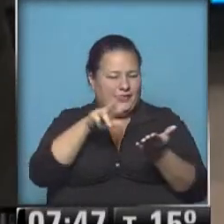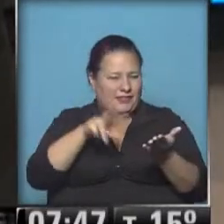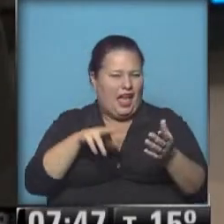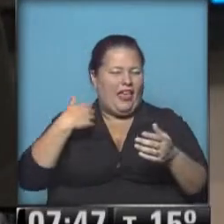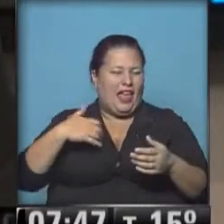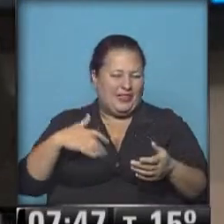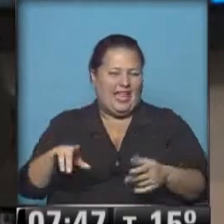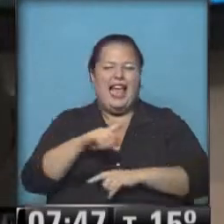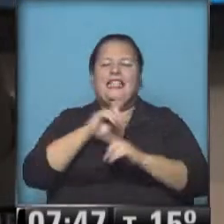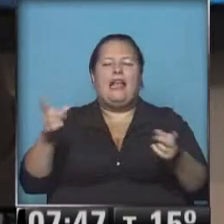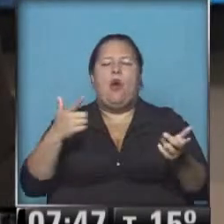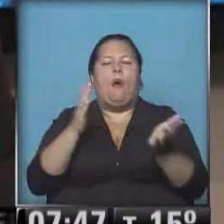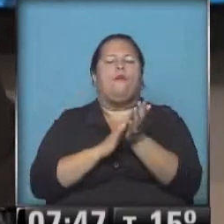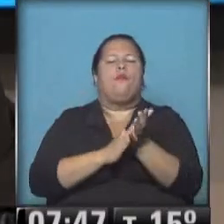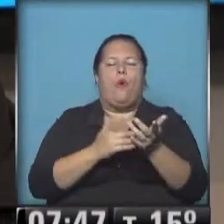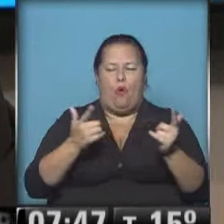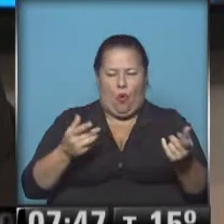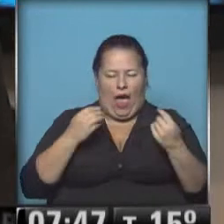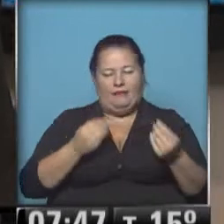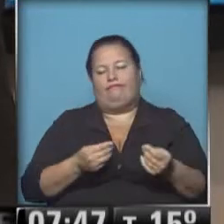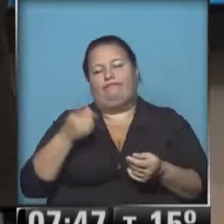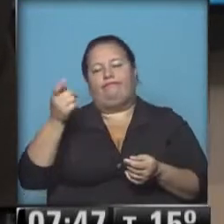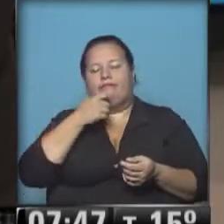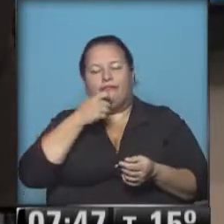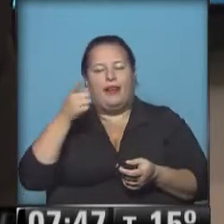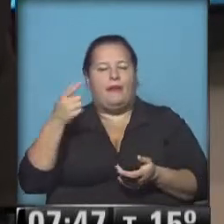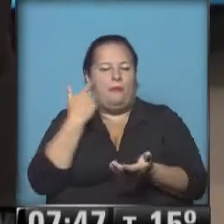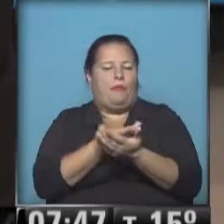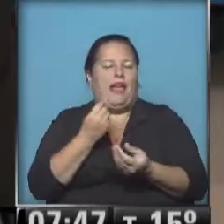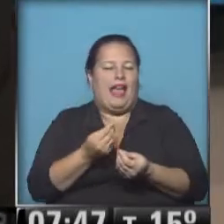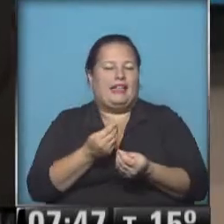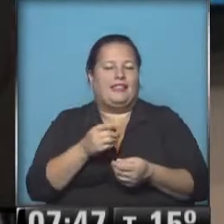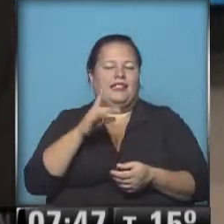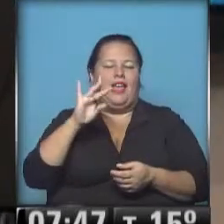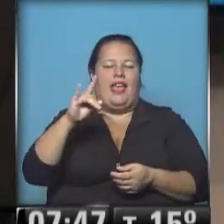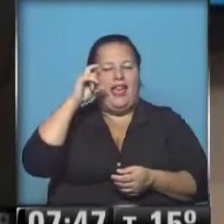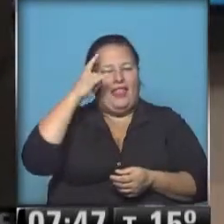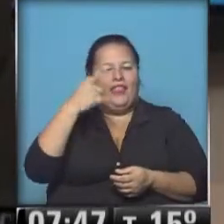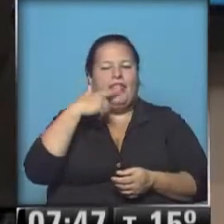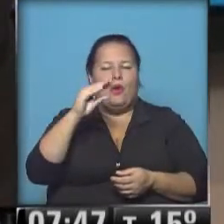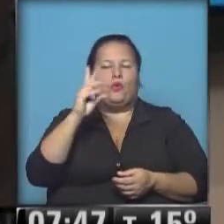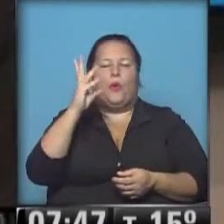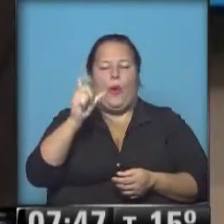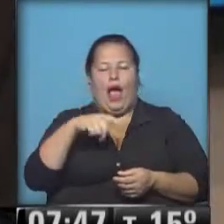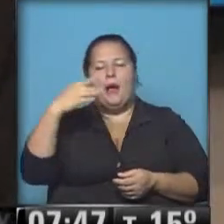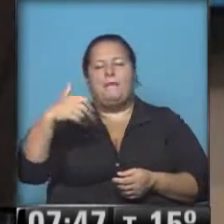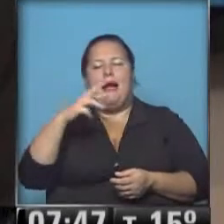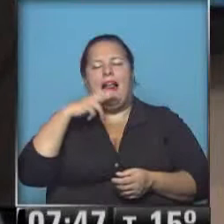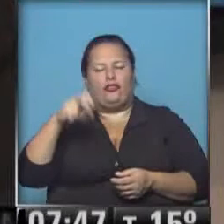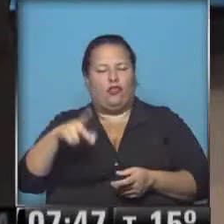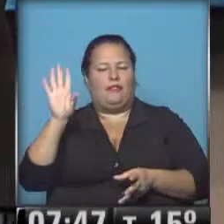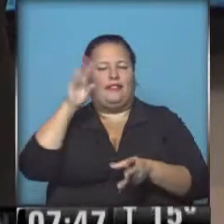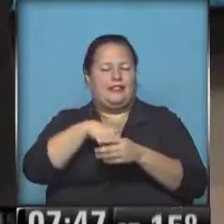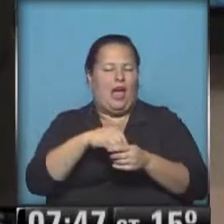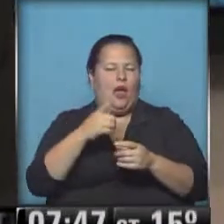argentina ni siquiera tiene un elemento por decir en este caso lo que están planteando que es el deutsche bank que el marathón que habrían participado en la colocación